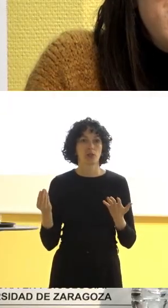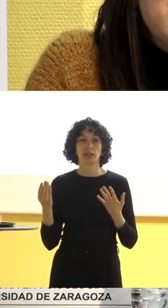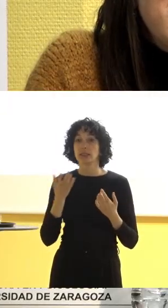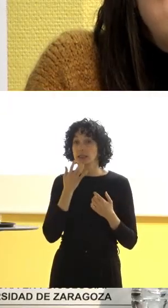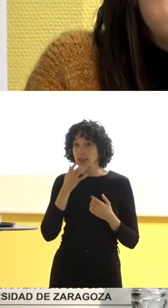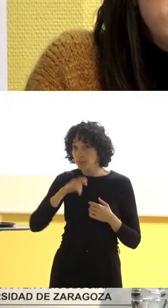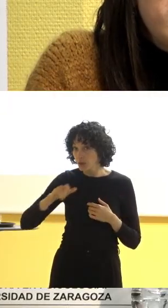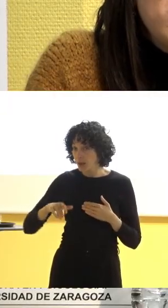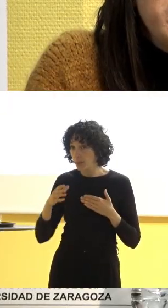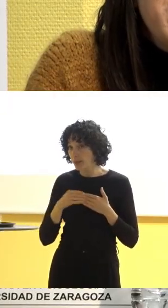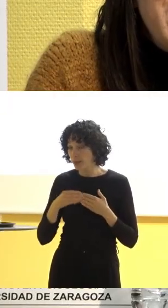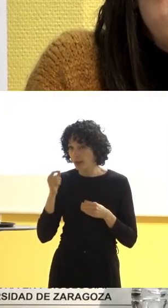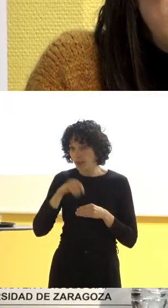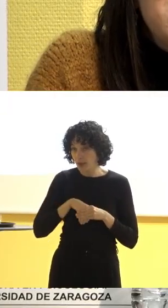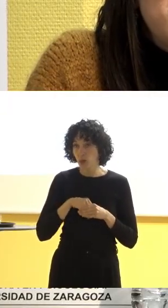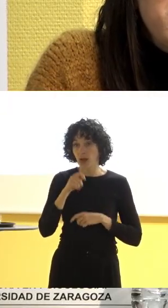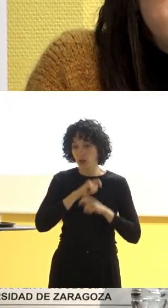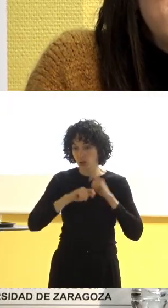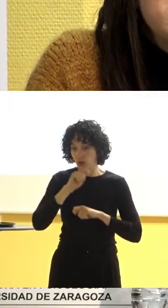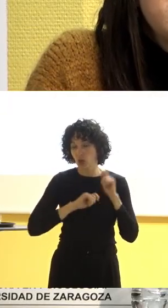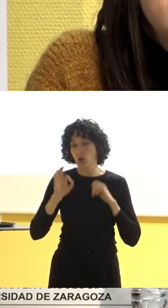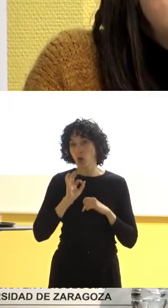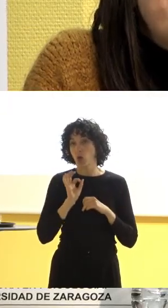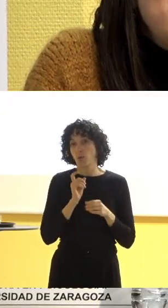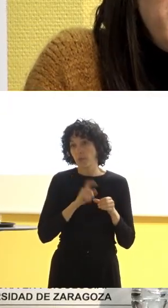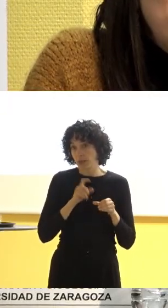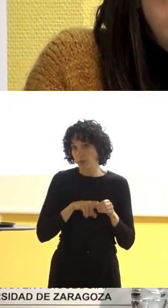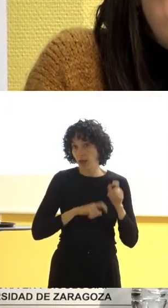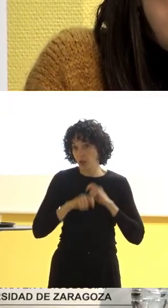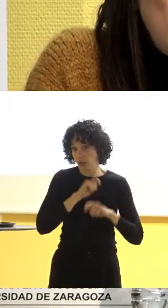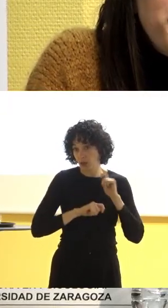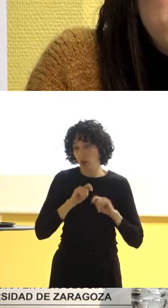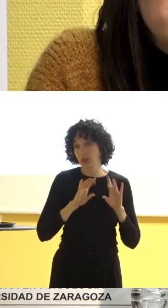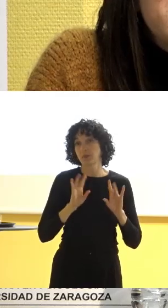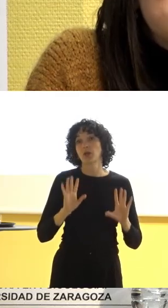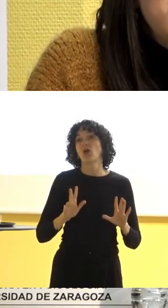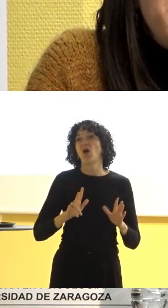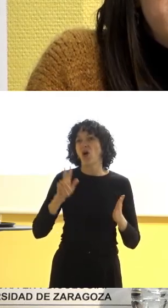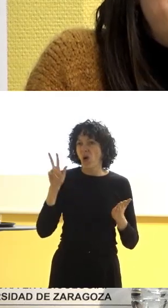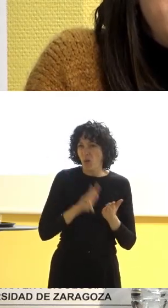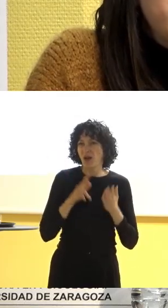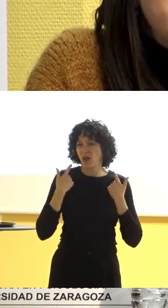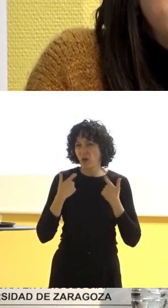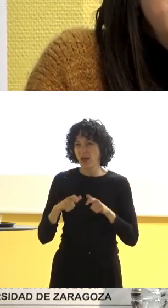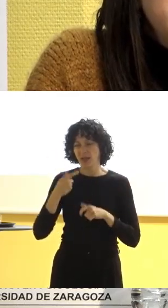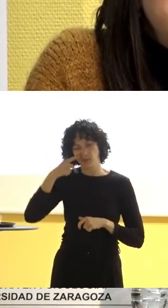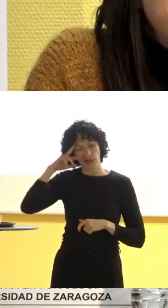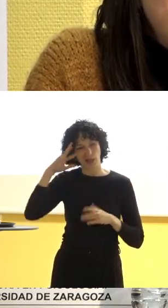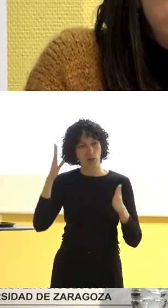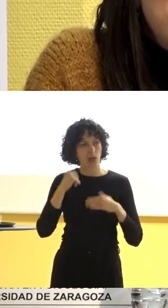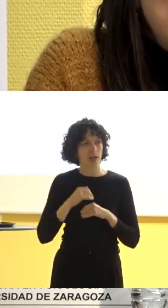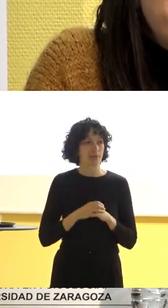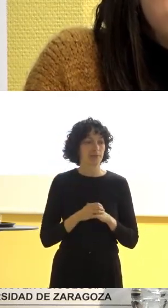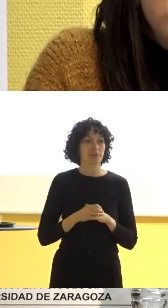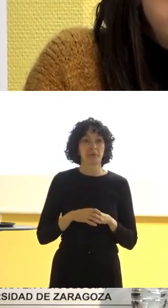esos pacientes están en alguna asociación, tienen relación con las asociaciones, pero no hay como una homologación de estas unidades de experiencia. Y